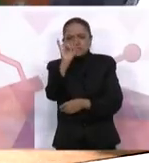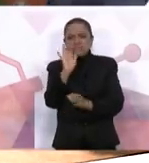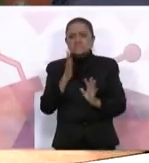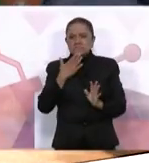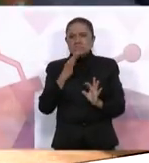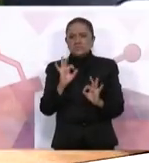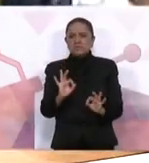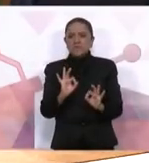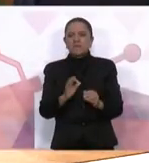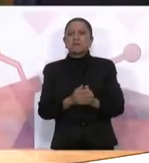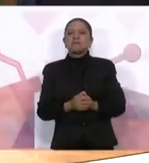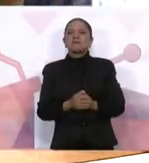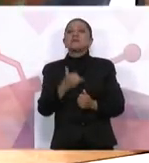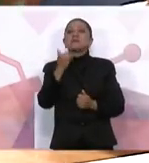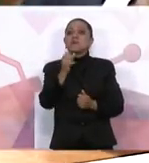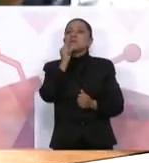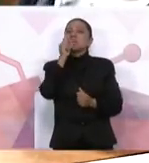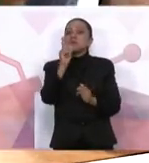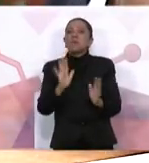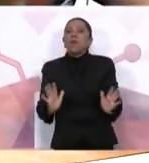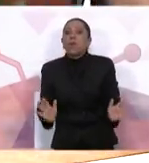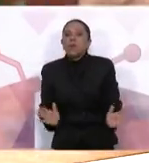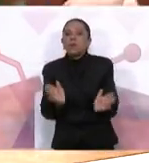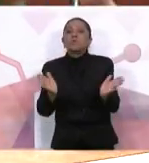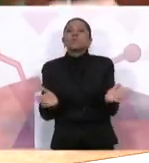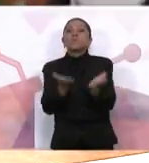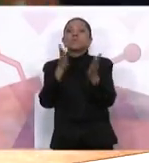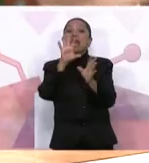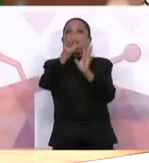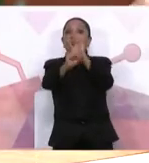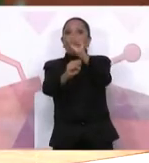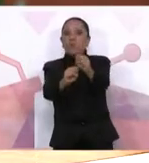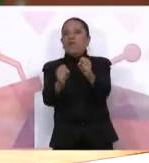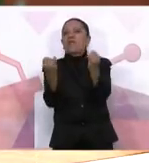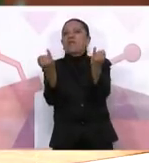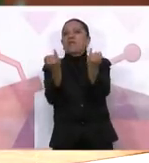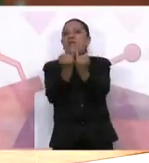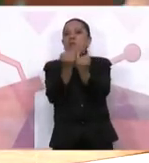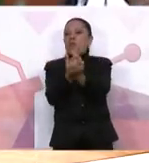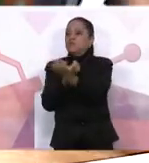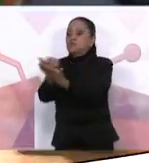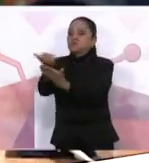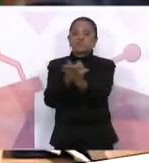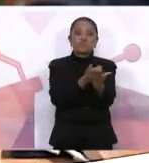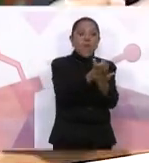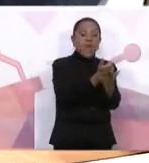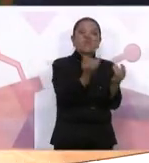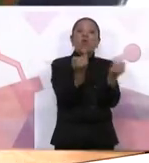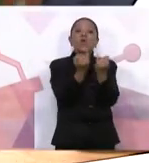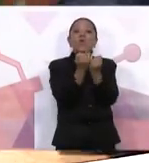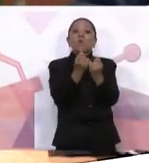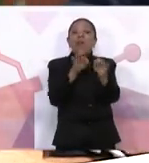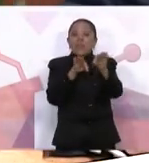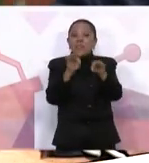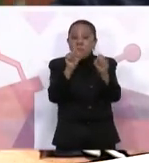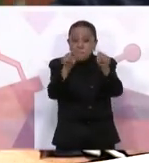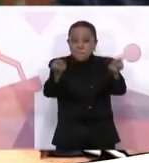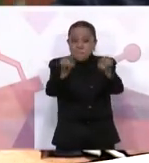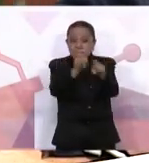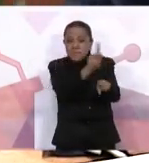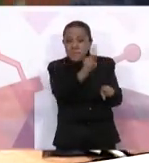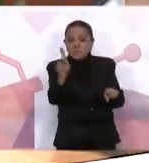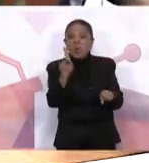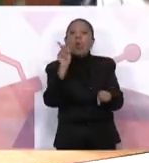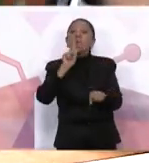e impulsar que se logre la igualdad de sueldo para trabajo igual hay que darle estímulos a